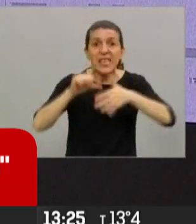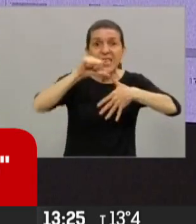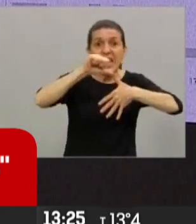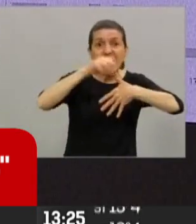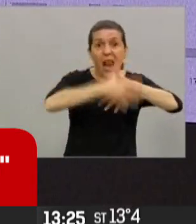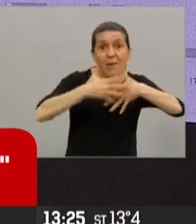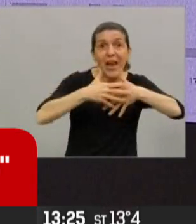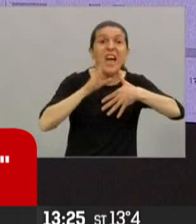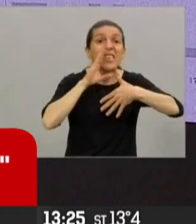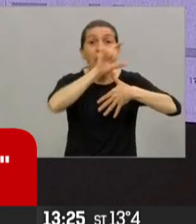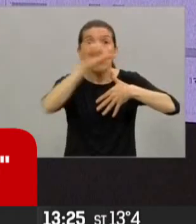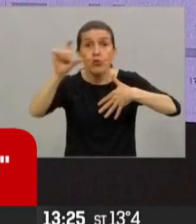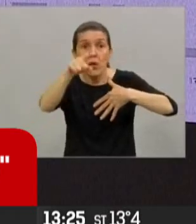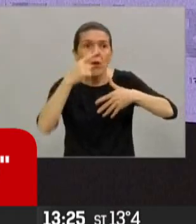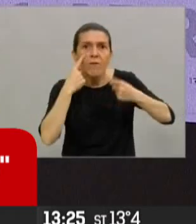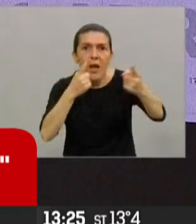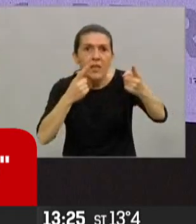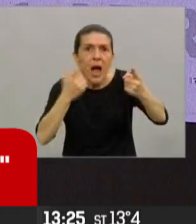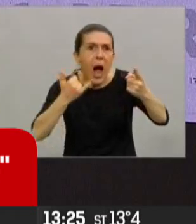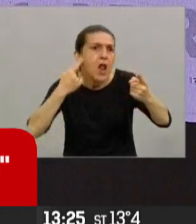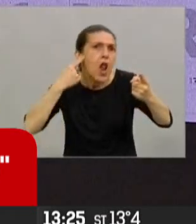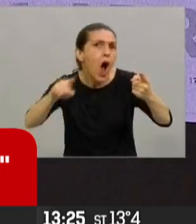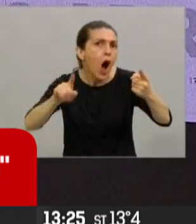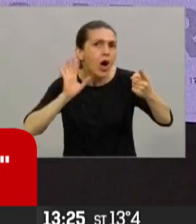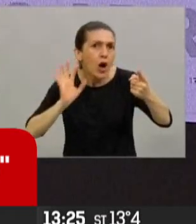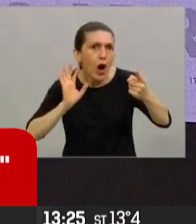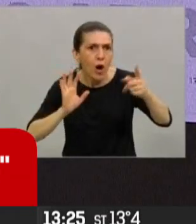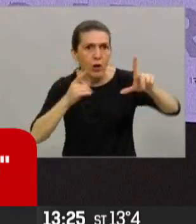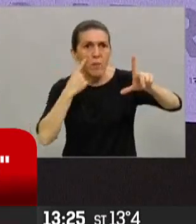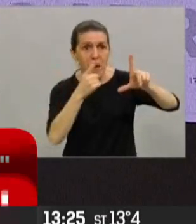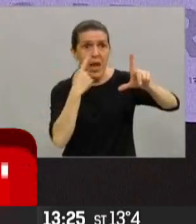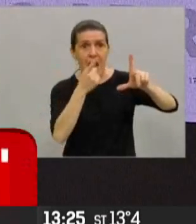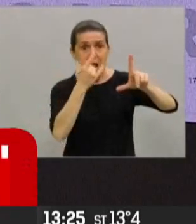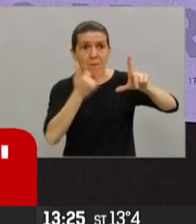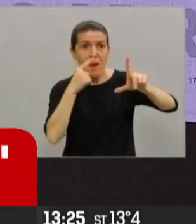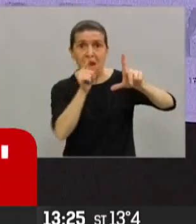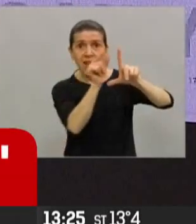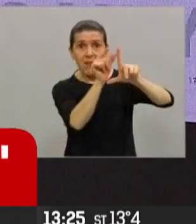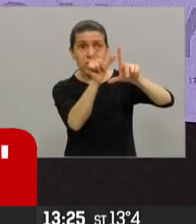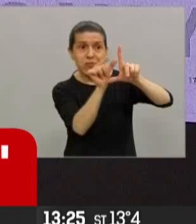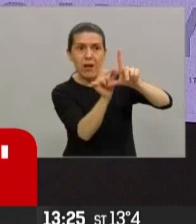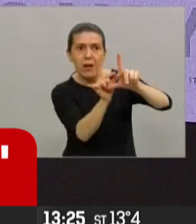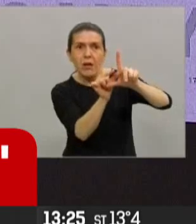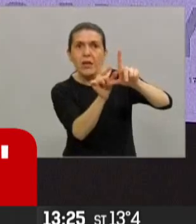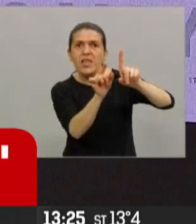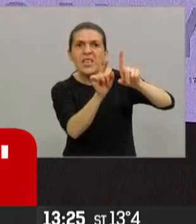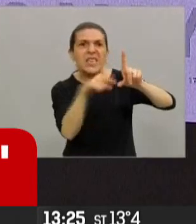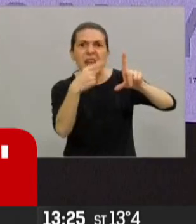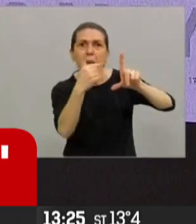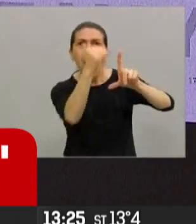Unidos. Fíjense lo que logramos. Ahí lo tienen. Miren Argentina, siempre estamos